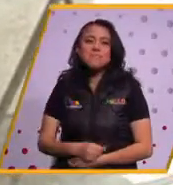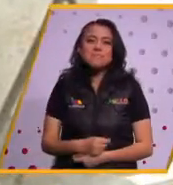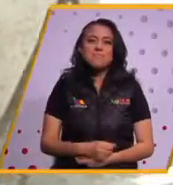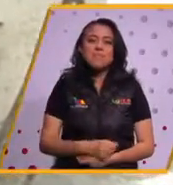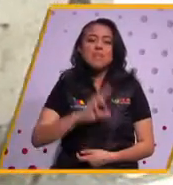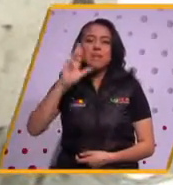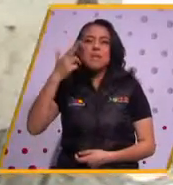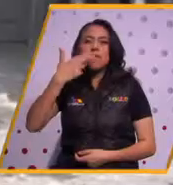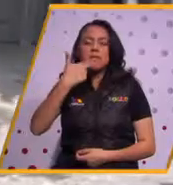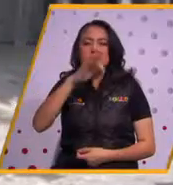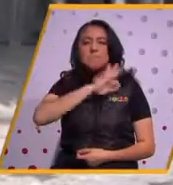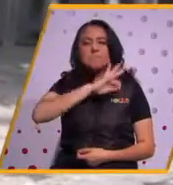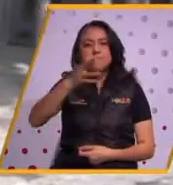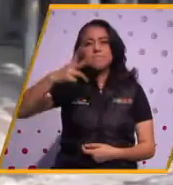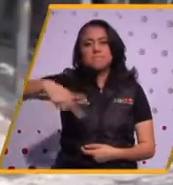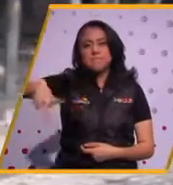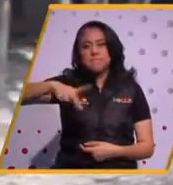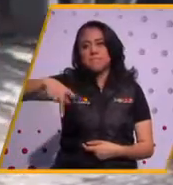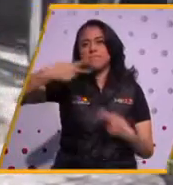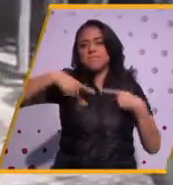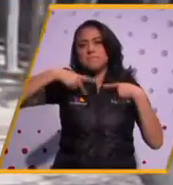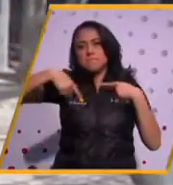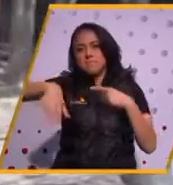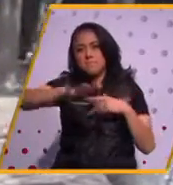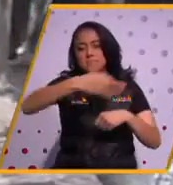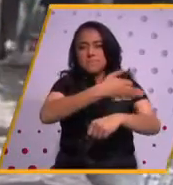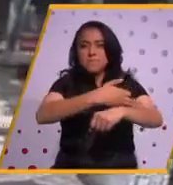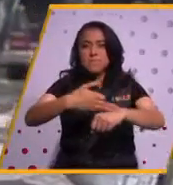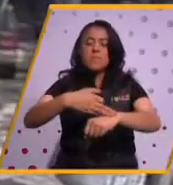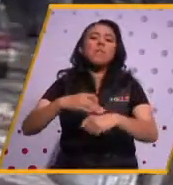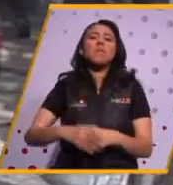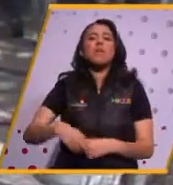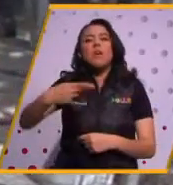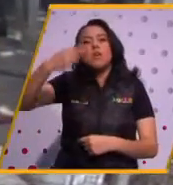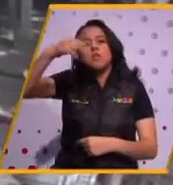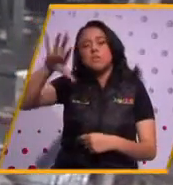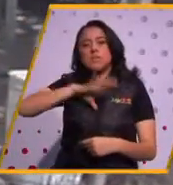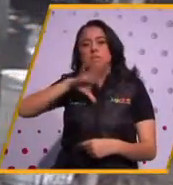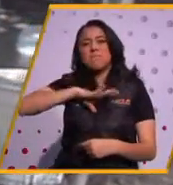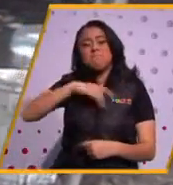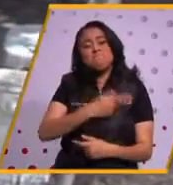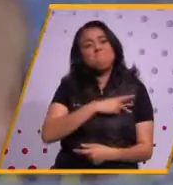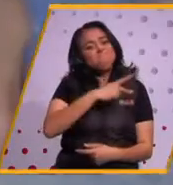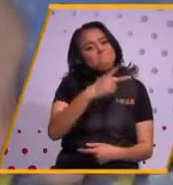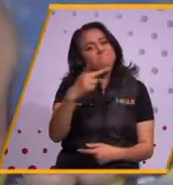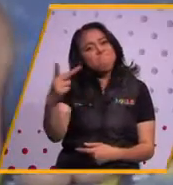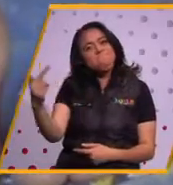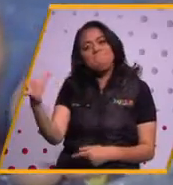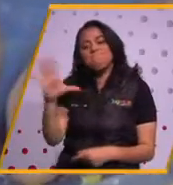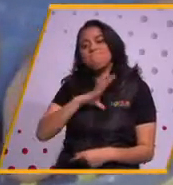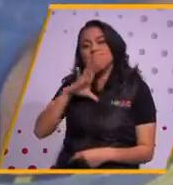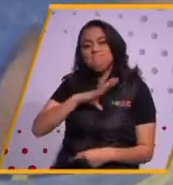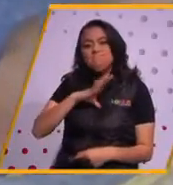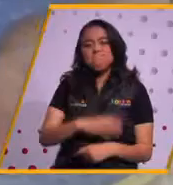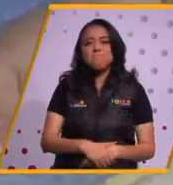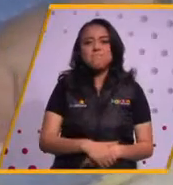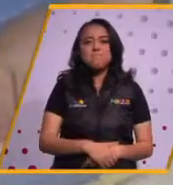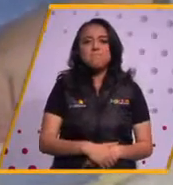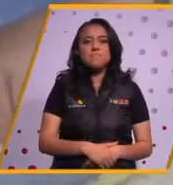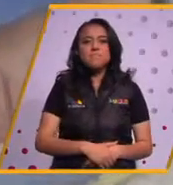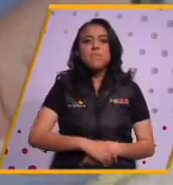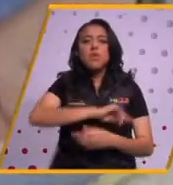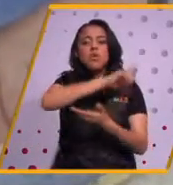Campeche, pobladas por familias provenientes regularmente del norte, la pobreza es evidente. En una de ellas, nombrada